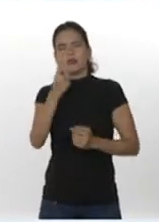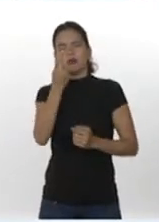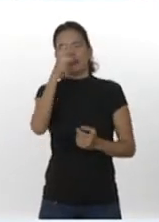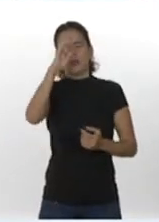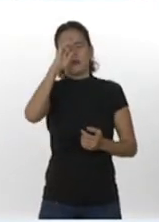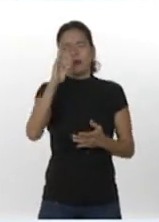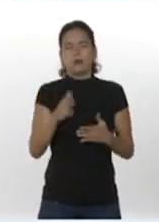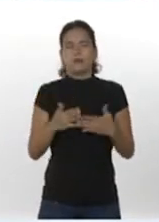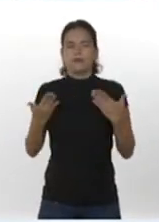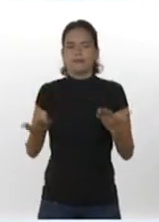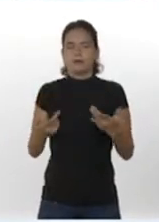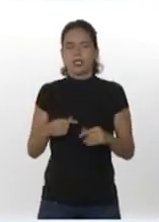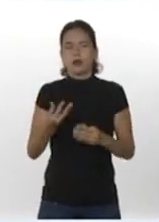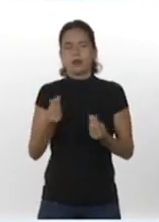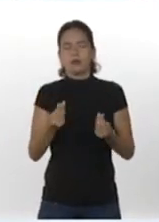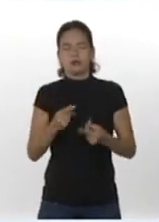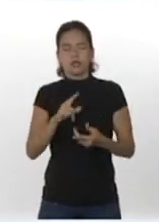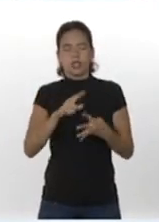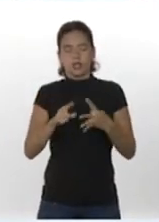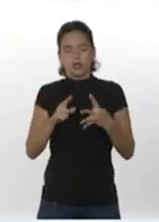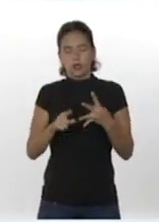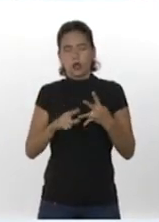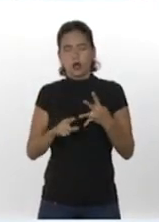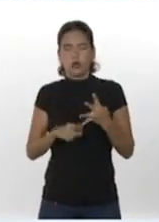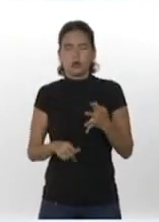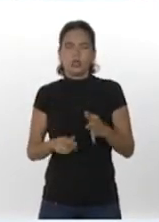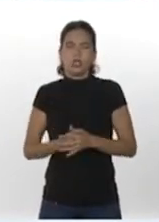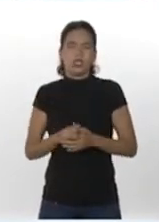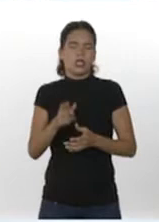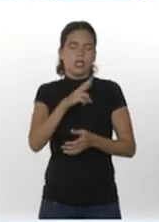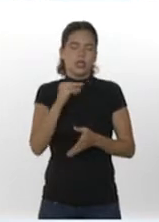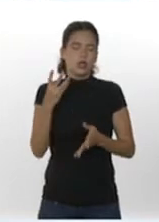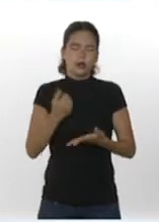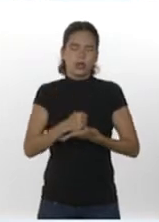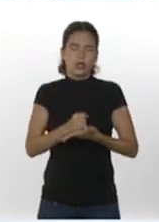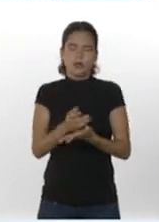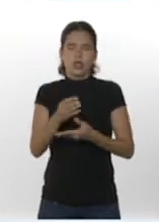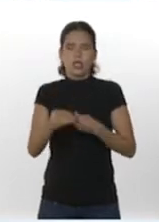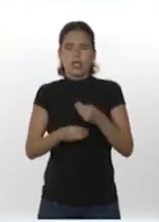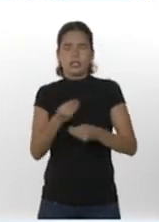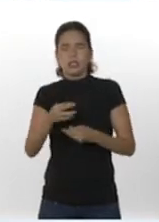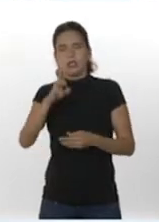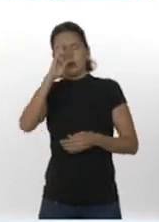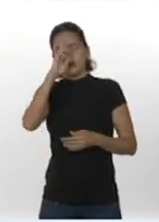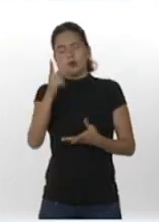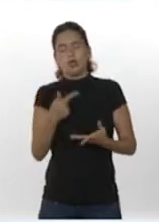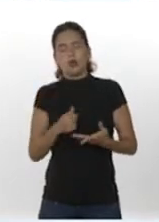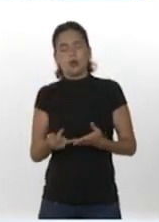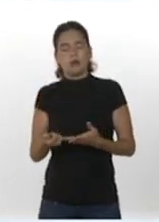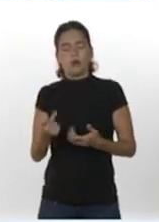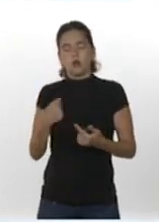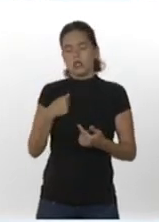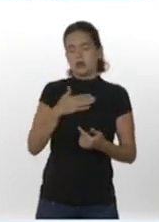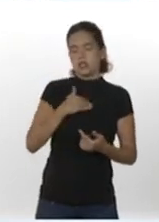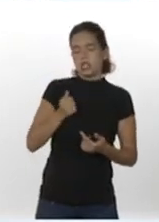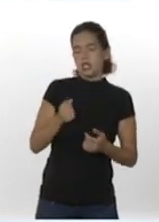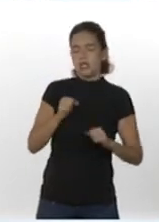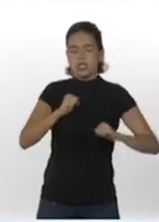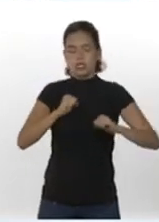pues resulta ser que había muchas cosas en contra de la república, como los intereses de poder, el terremoto